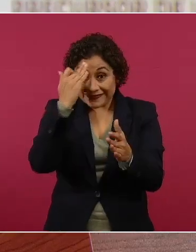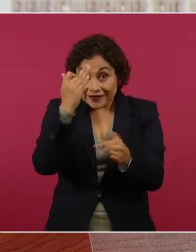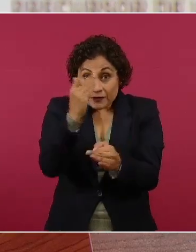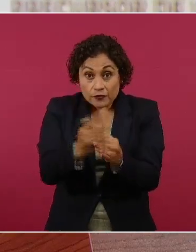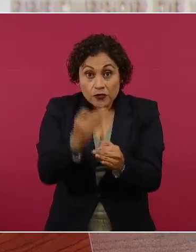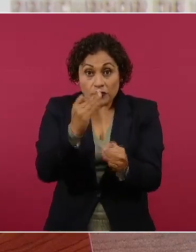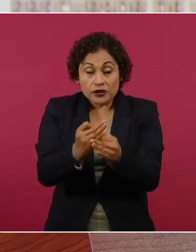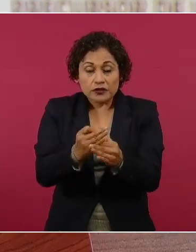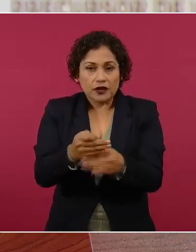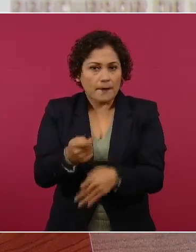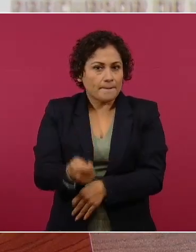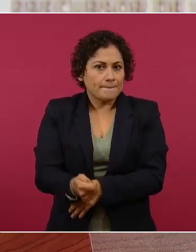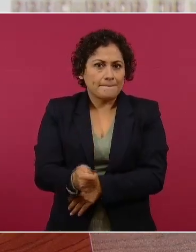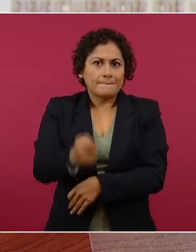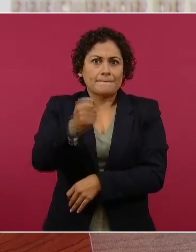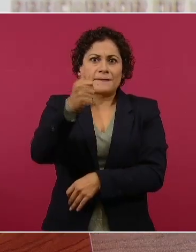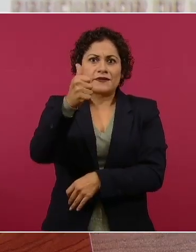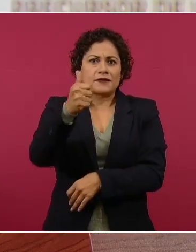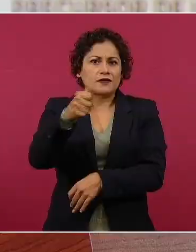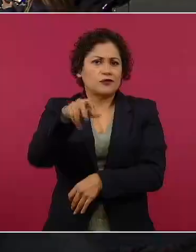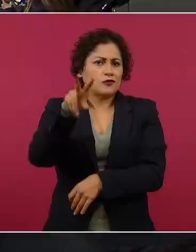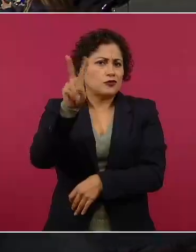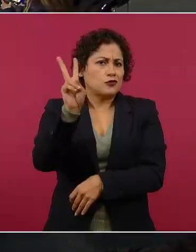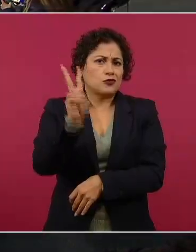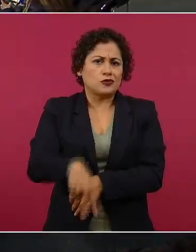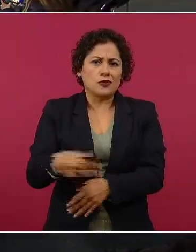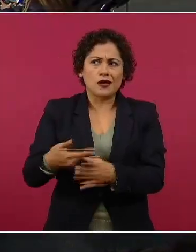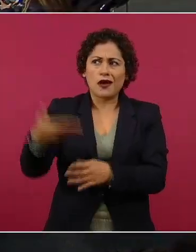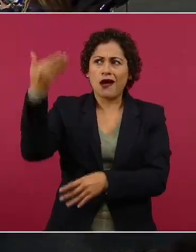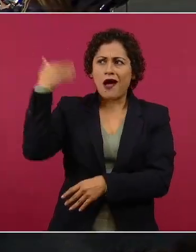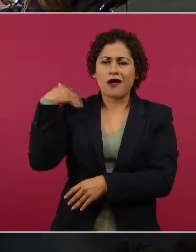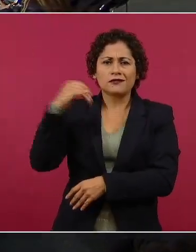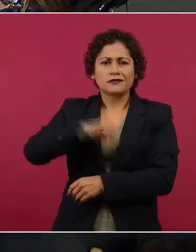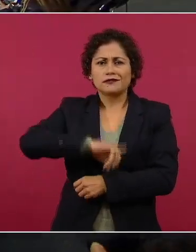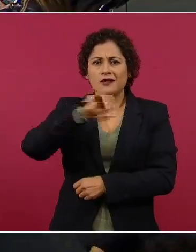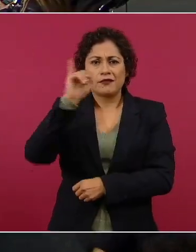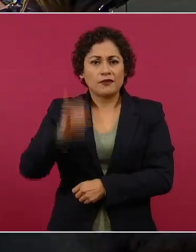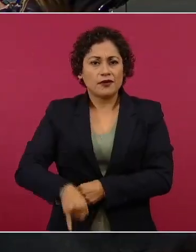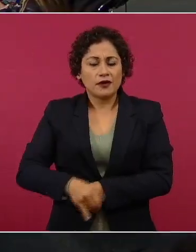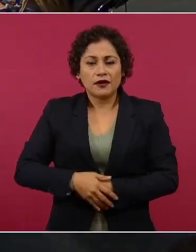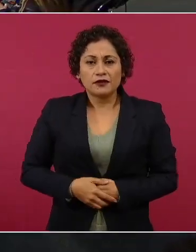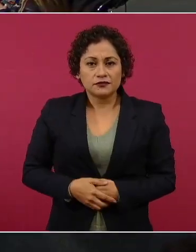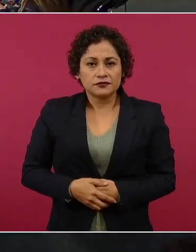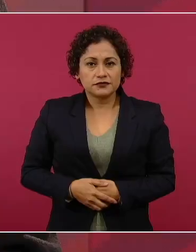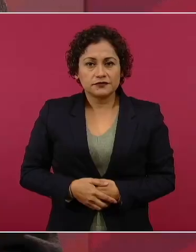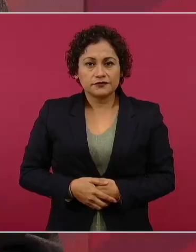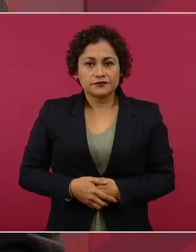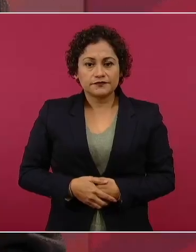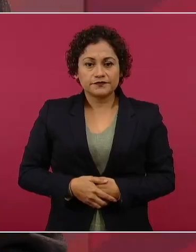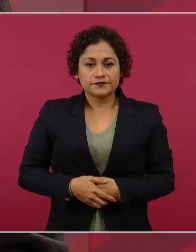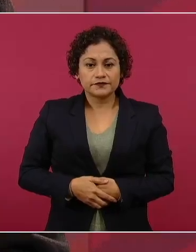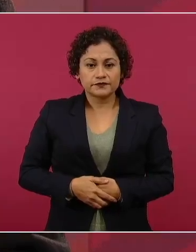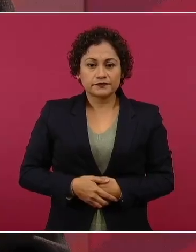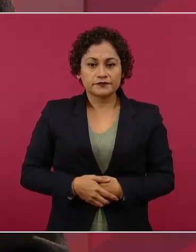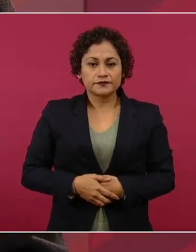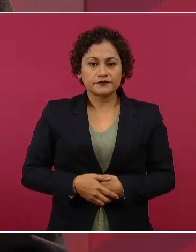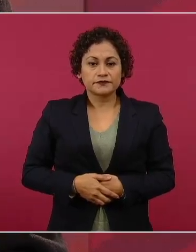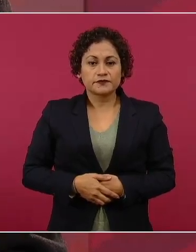nunca se había visto, pero no solo es una